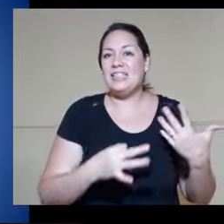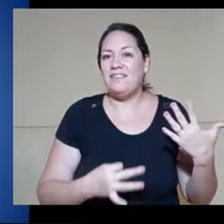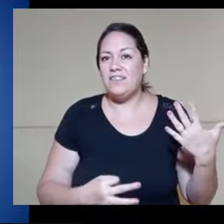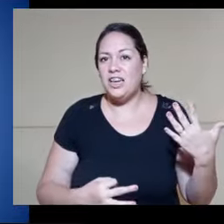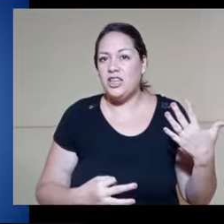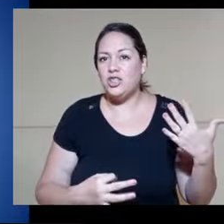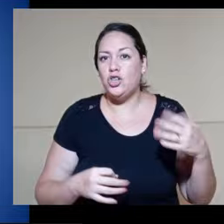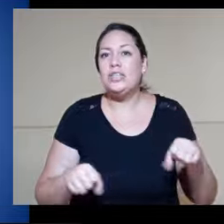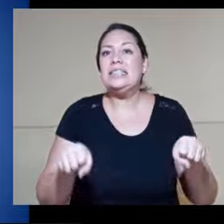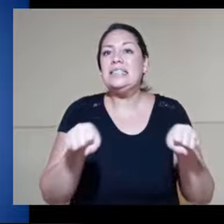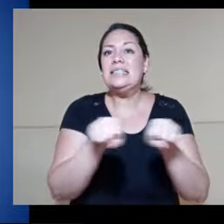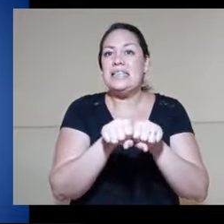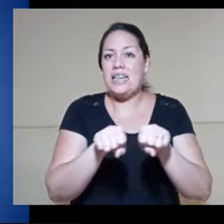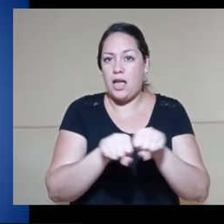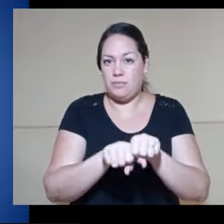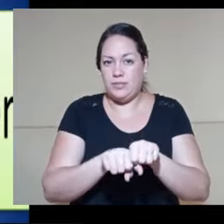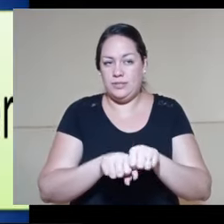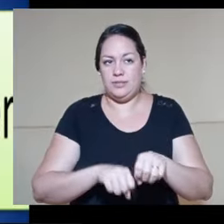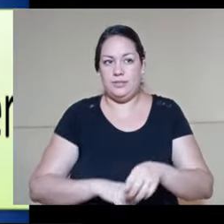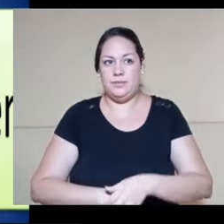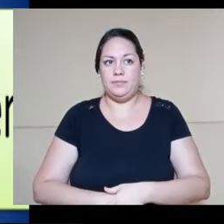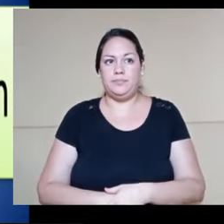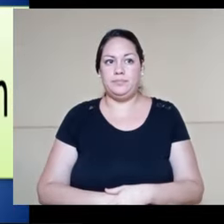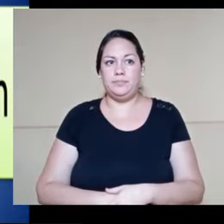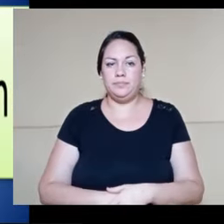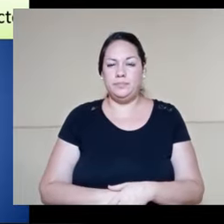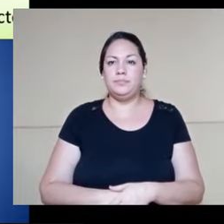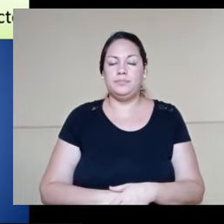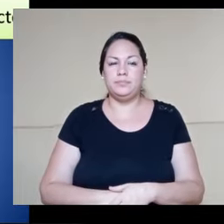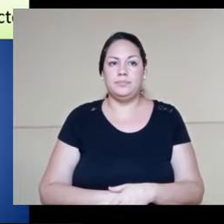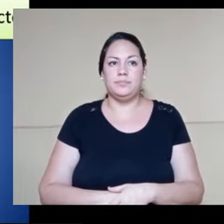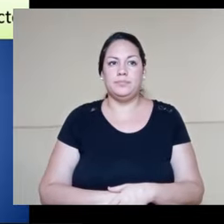Vamos a la clasificación de la sinapsis.